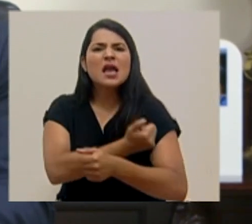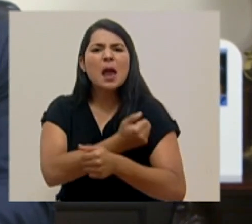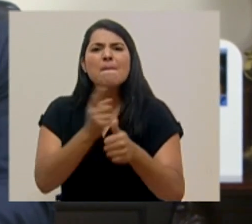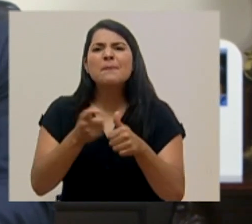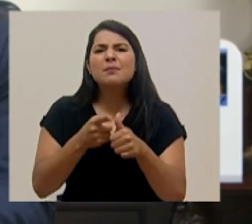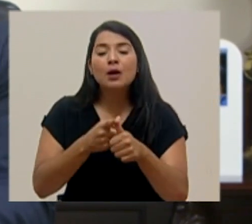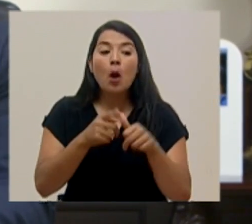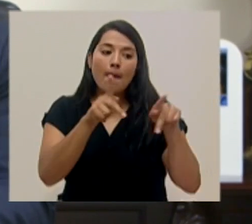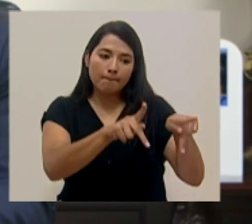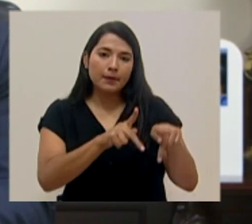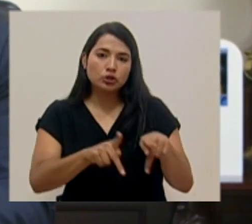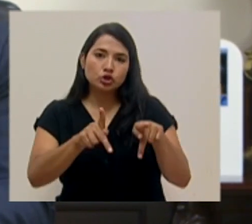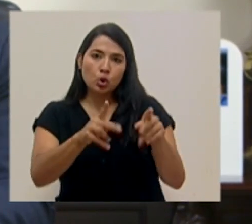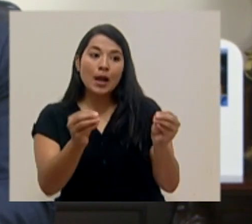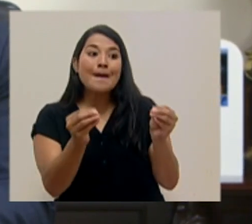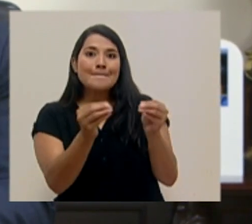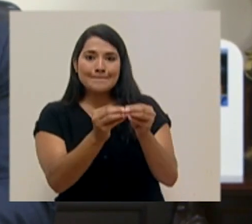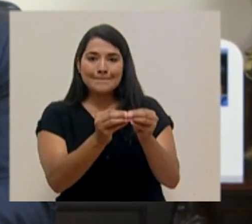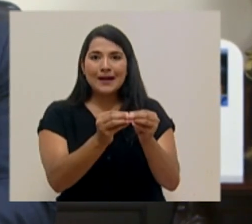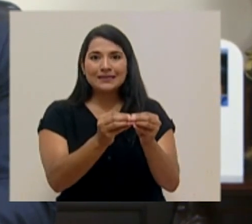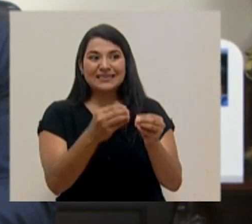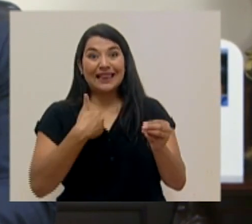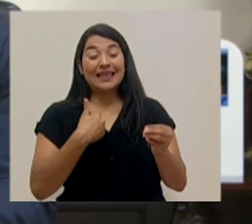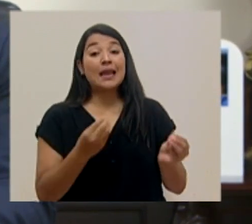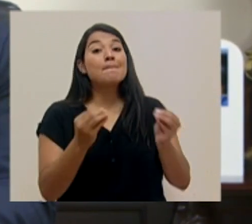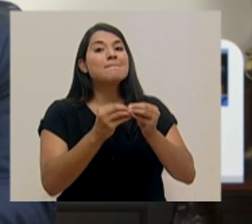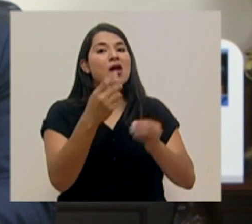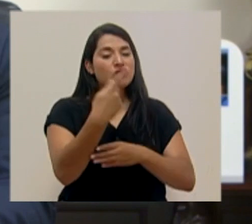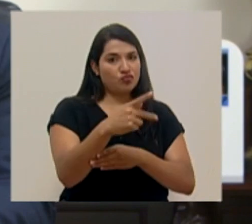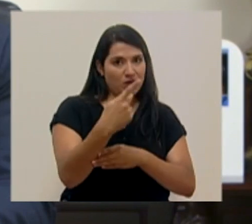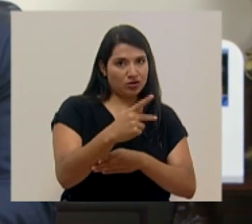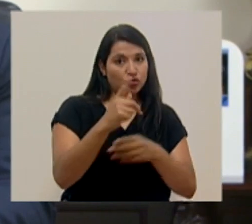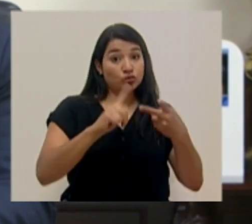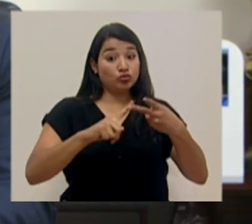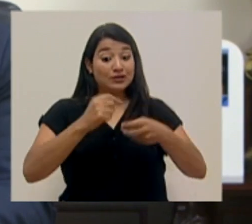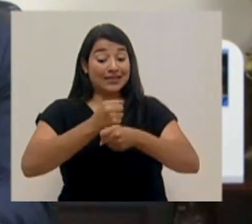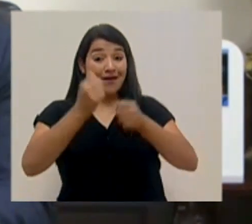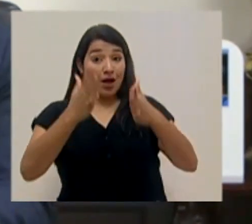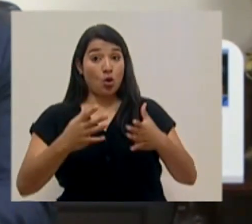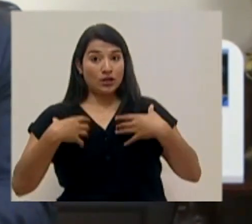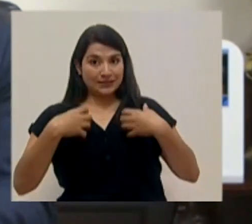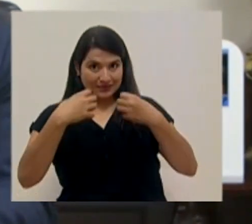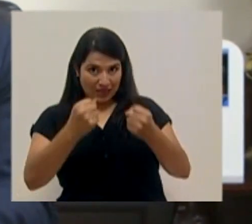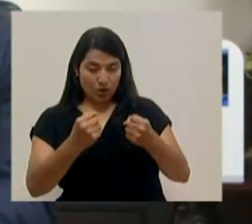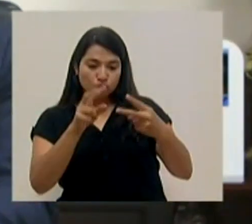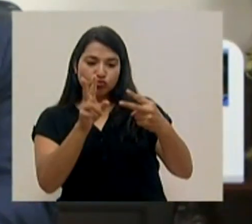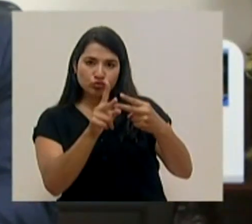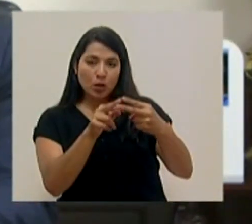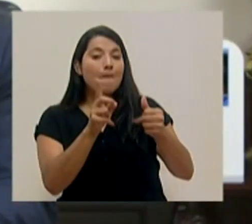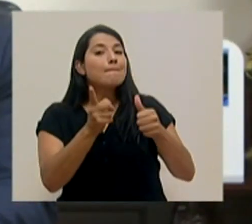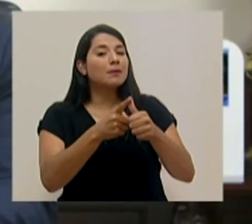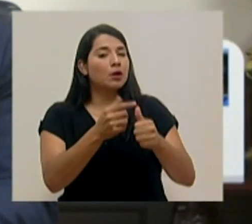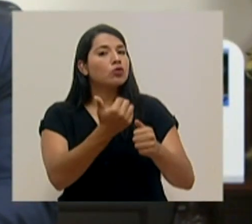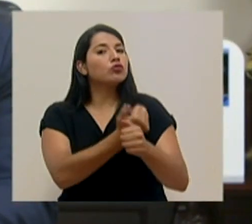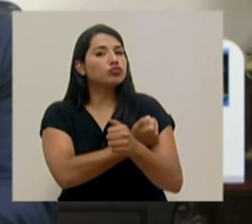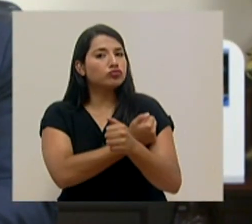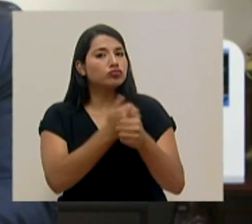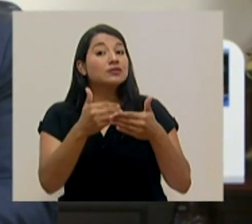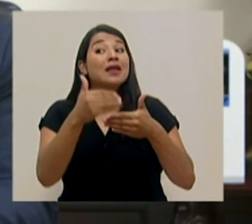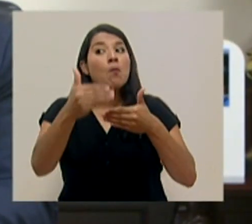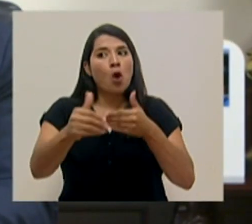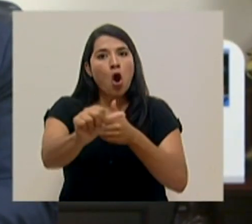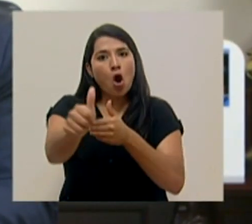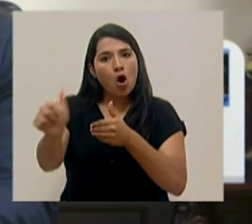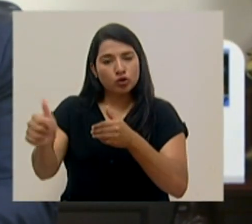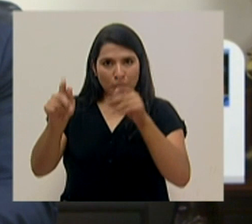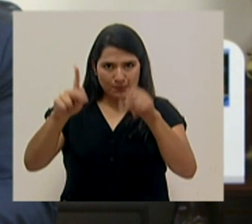más vulnerables al COVID-19 y al personal de salud y primera respuesta. Hasta entonces, tenemos